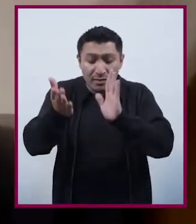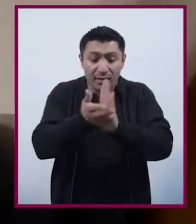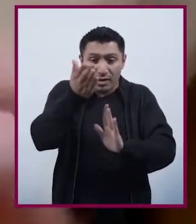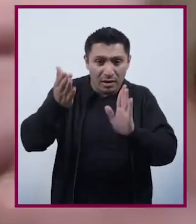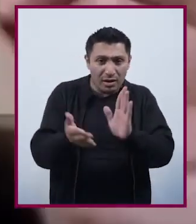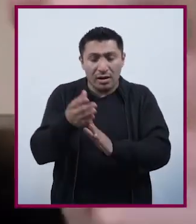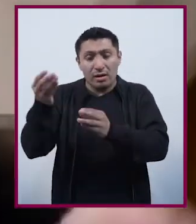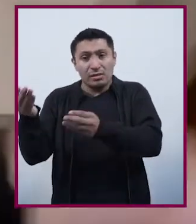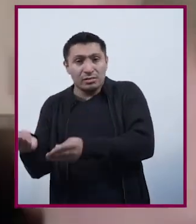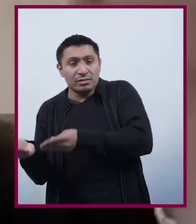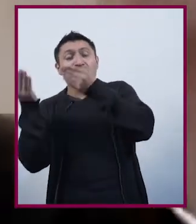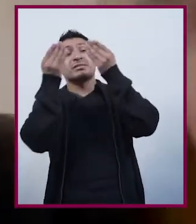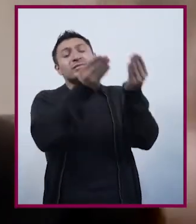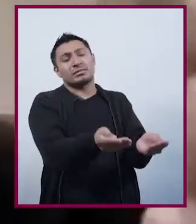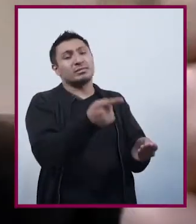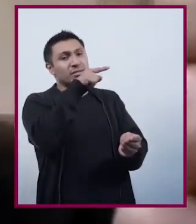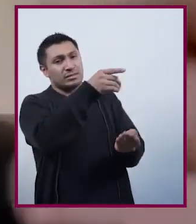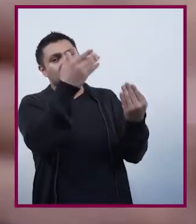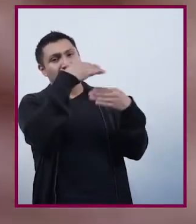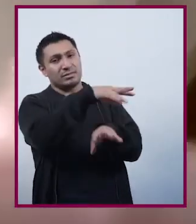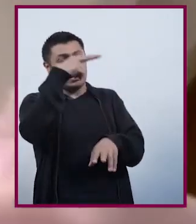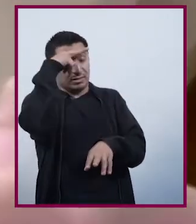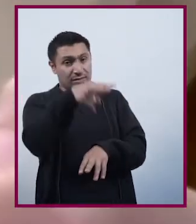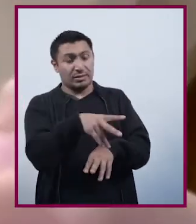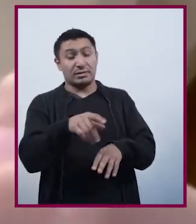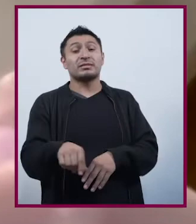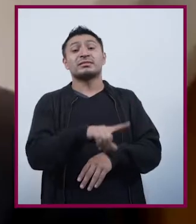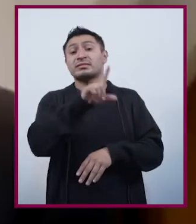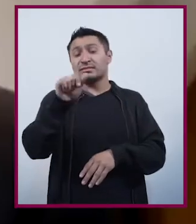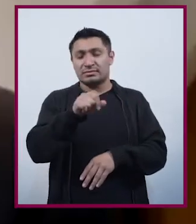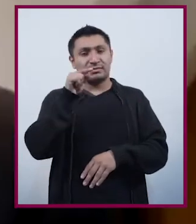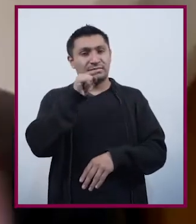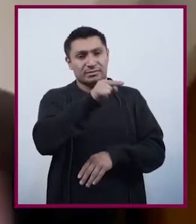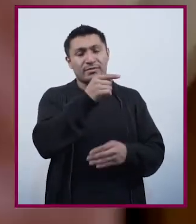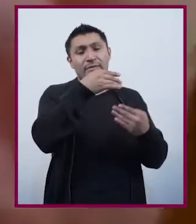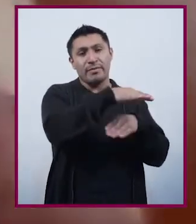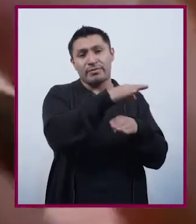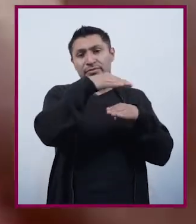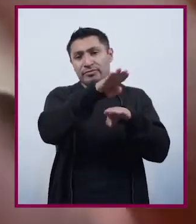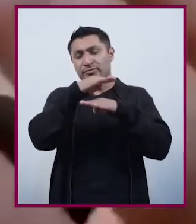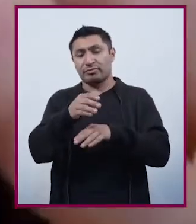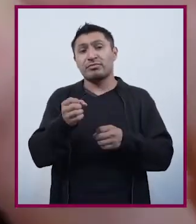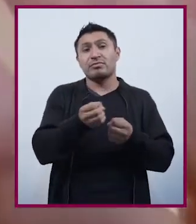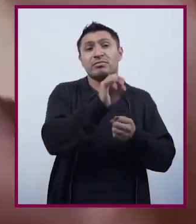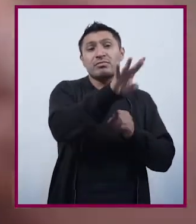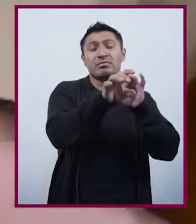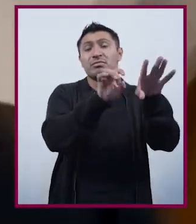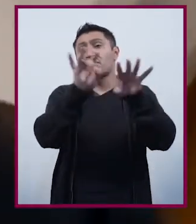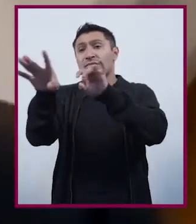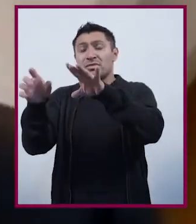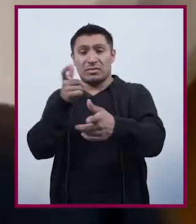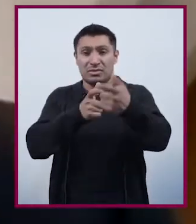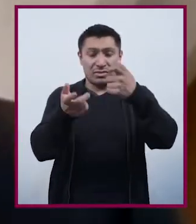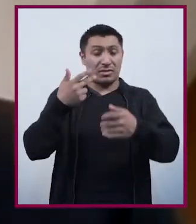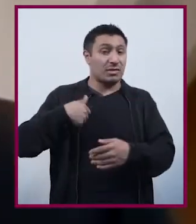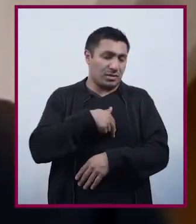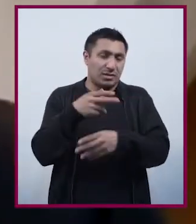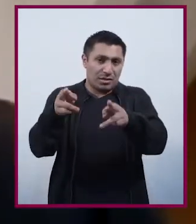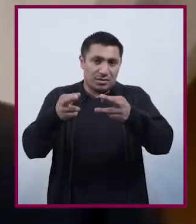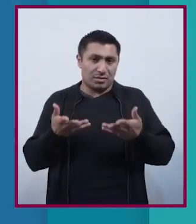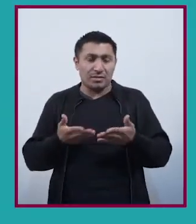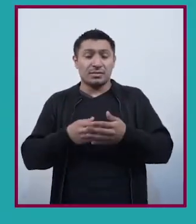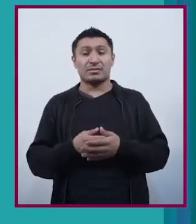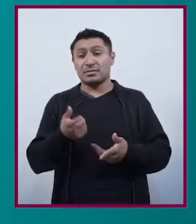esas piezas y se las entrega al Banco de México y por medio de los bancos nos llega ese dinero a